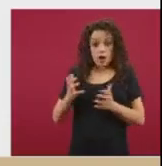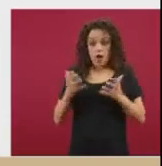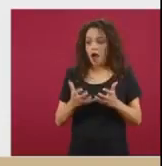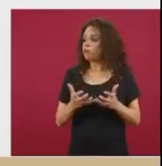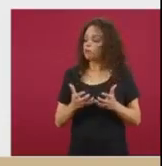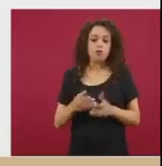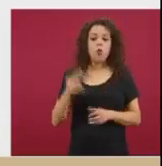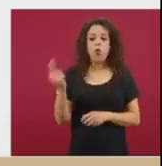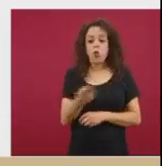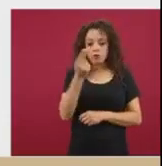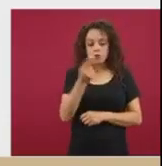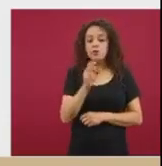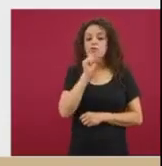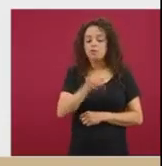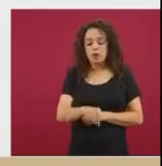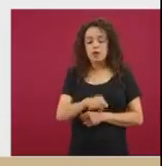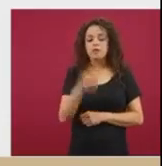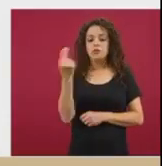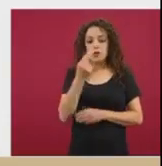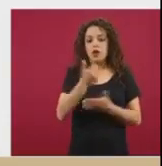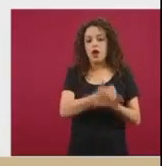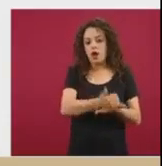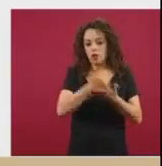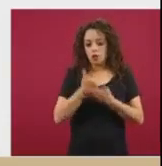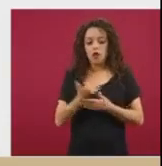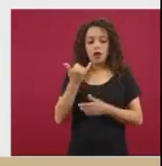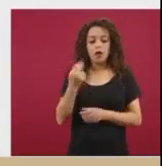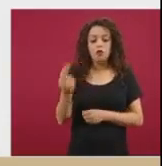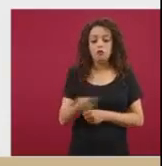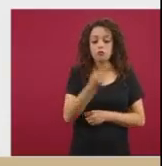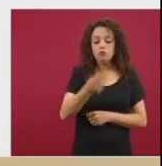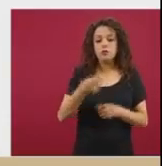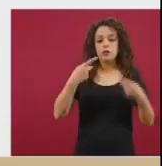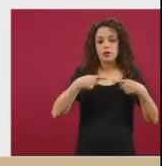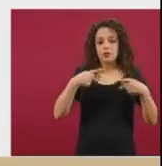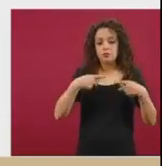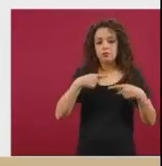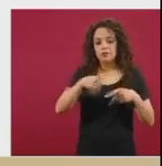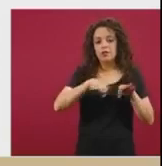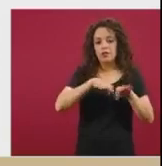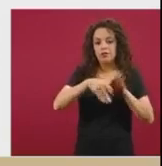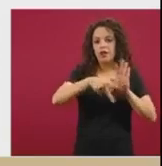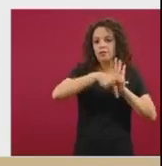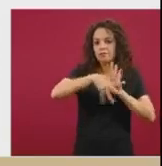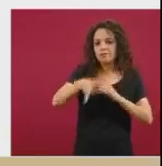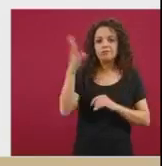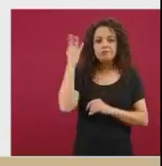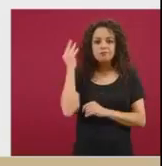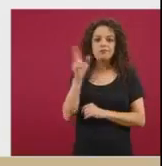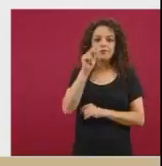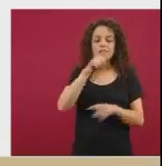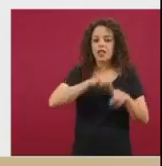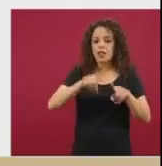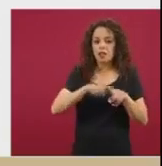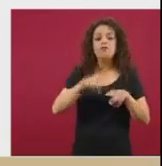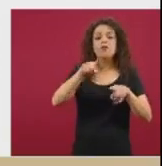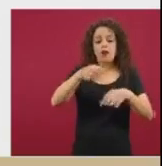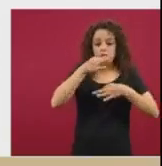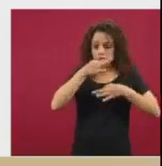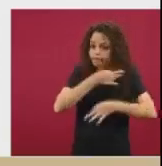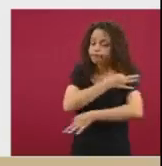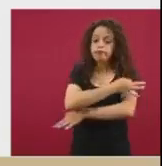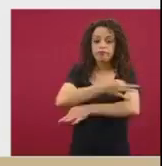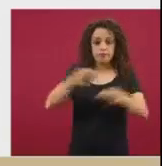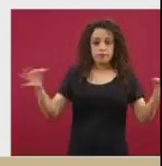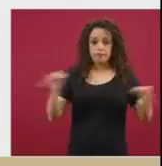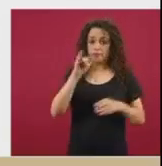población, de ustedes como comunicadores. El mensaje que ustedes le dan a la población creo que es muy importante. El